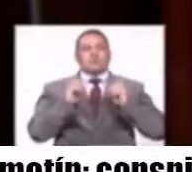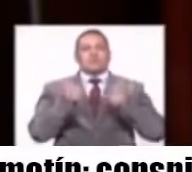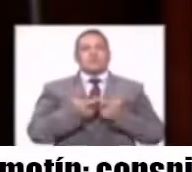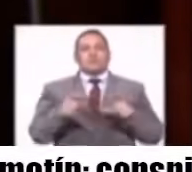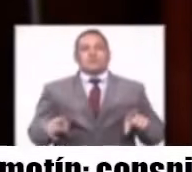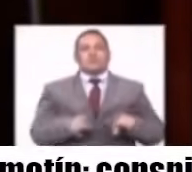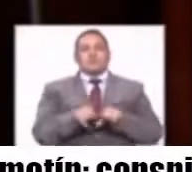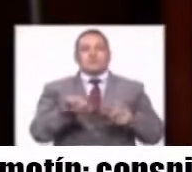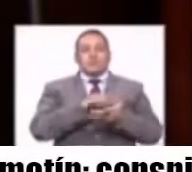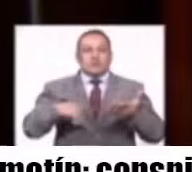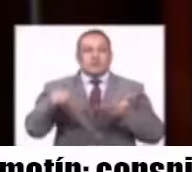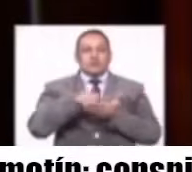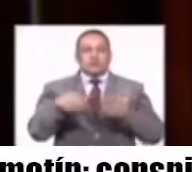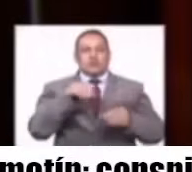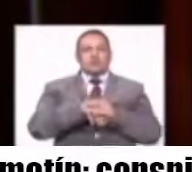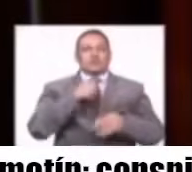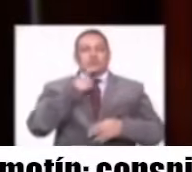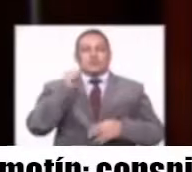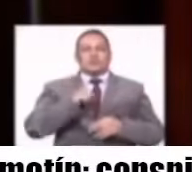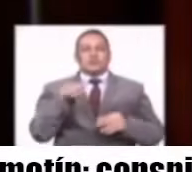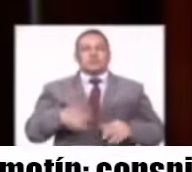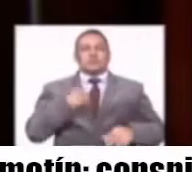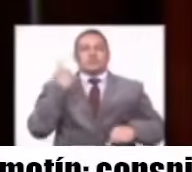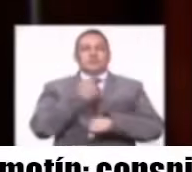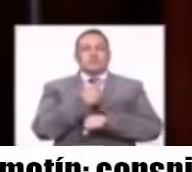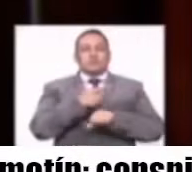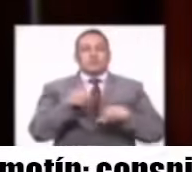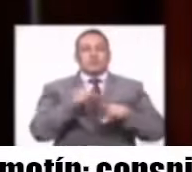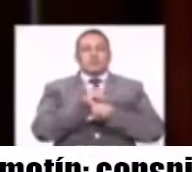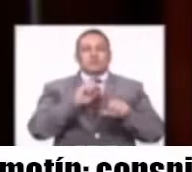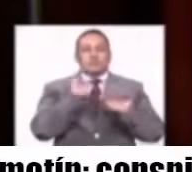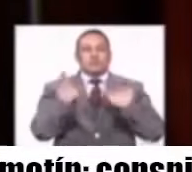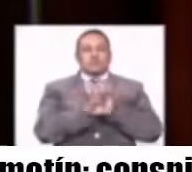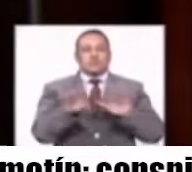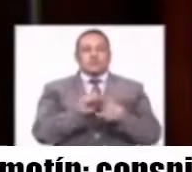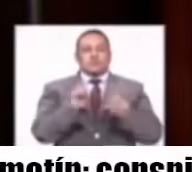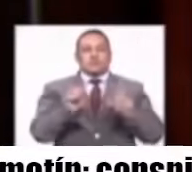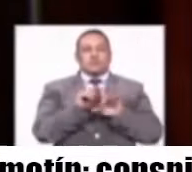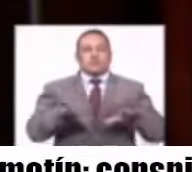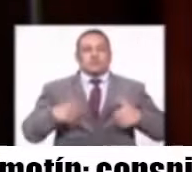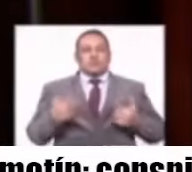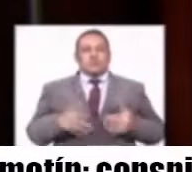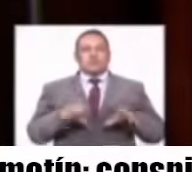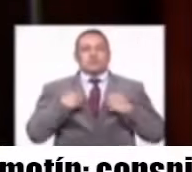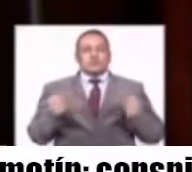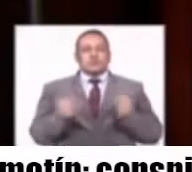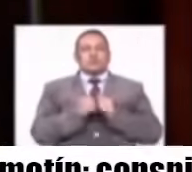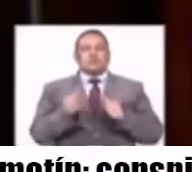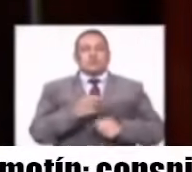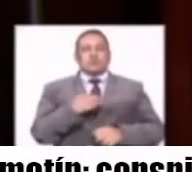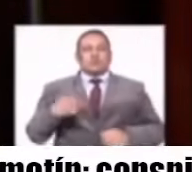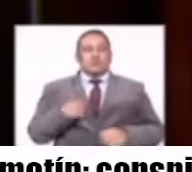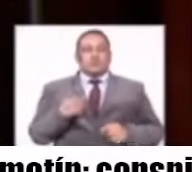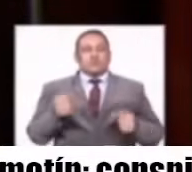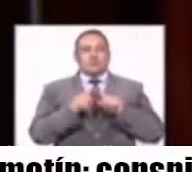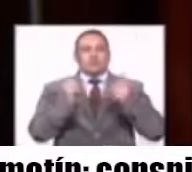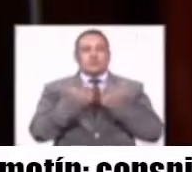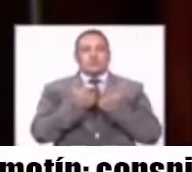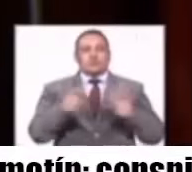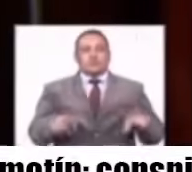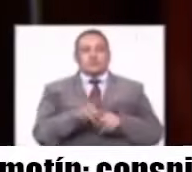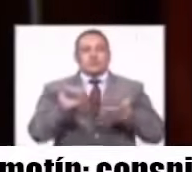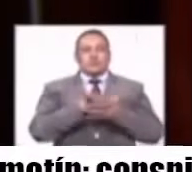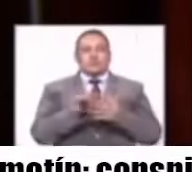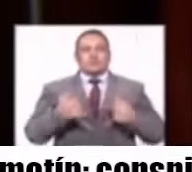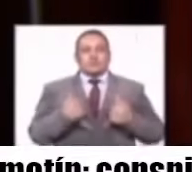a que pudieran votar a favor de esta acusación. Y eso no se puede permitir porque los miembros de la subcomisión